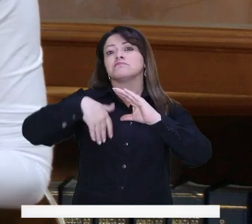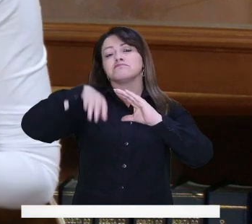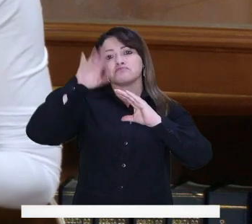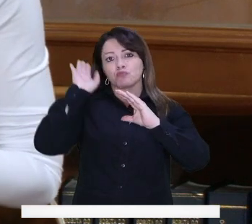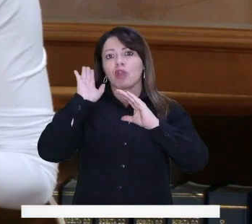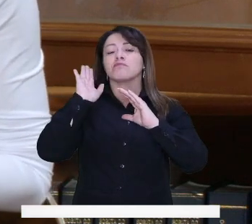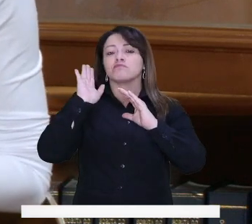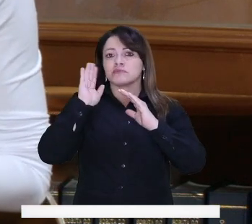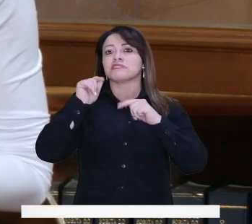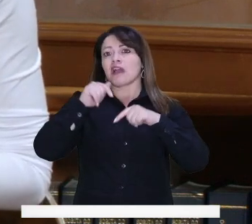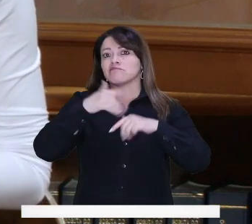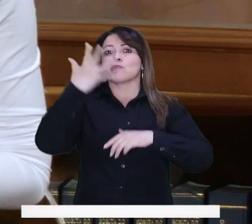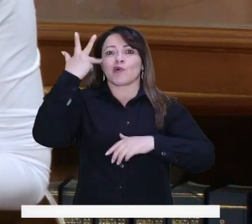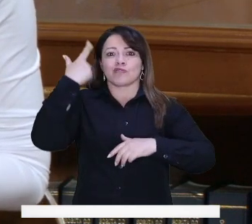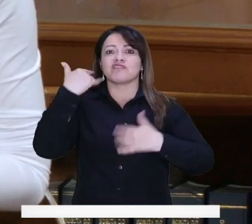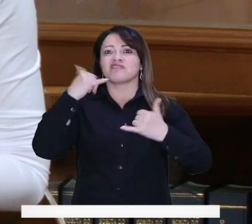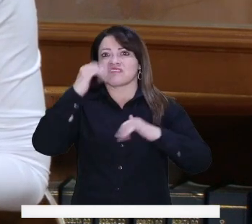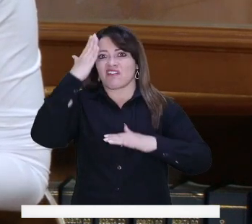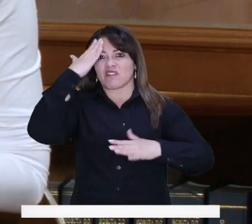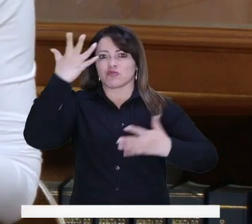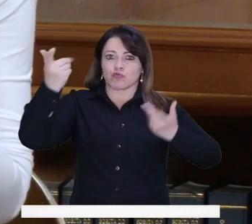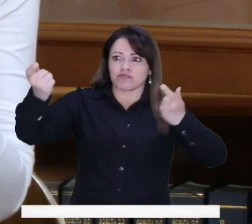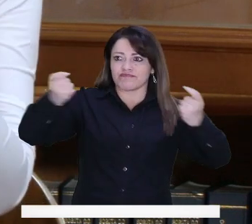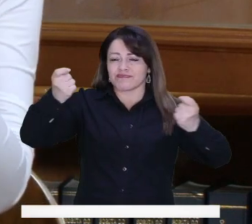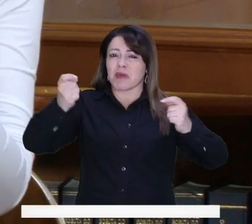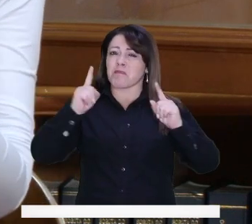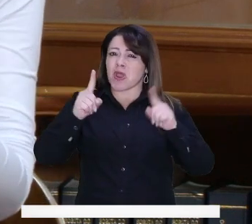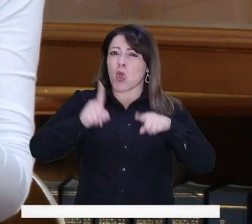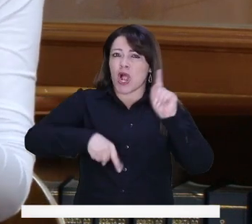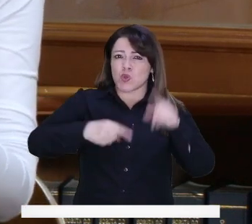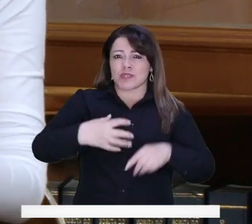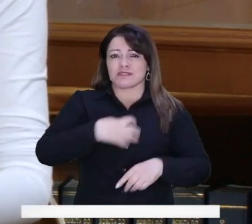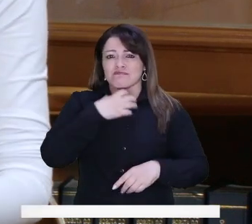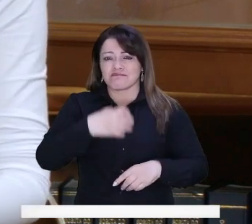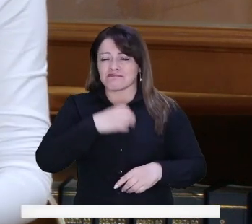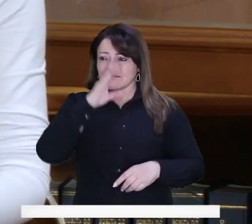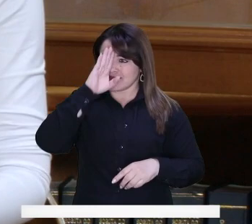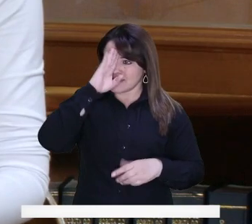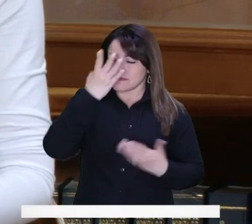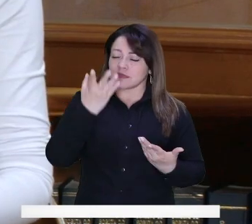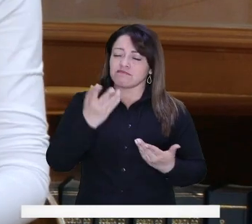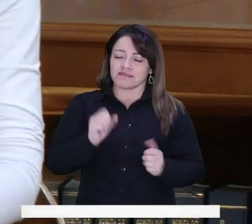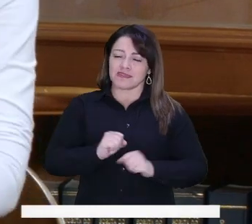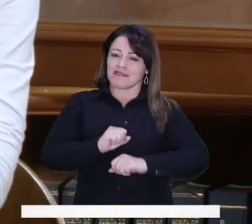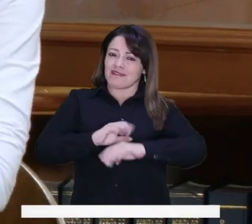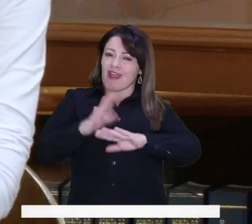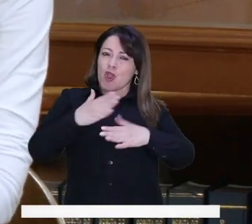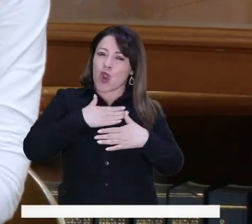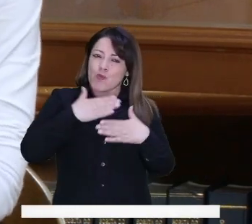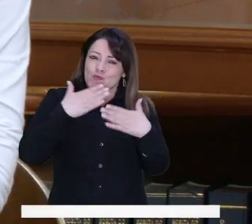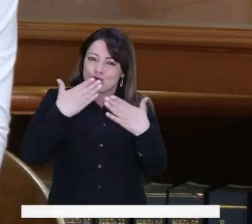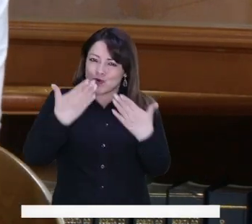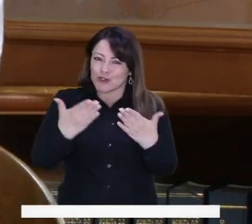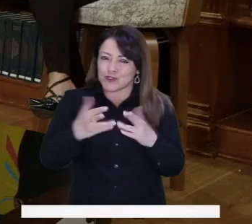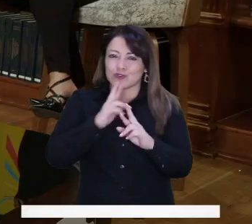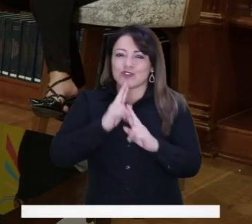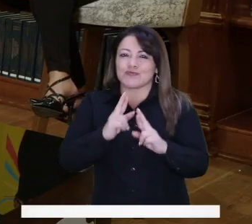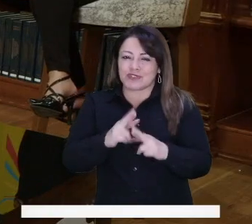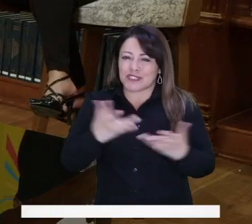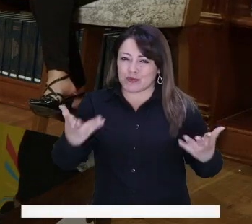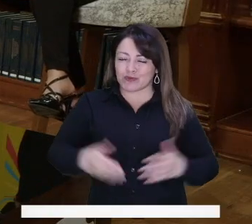algo a lo que nos tenemos que enfrentar en nuestro día a día. Surgen muchas inquietudes en el camino y nosotros, por supuesto, estamos aquí para